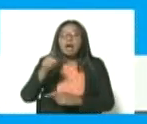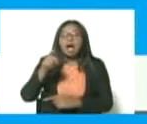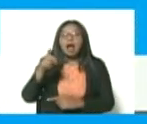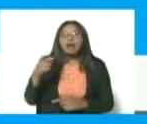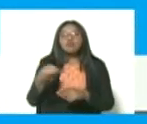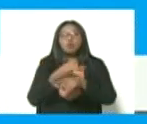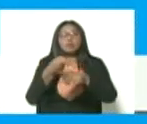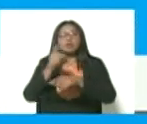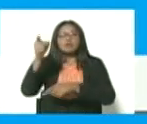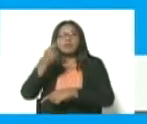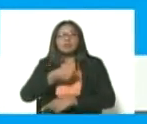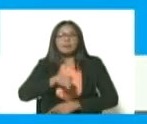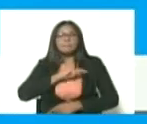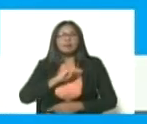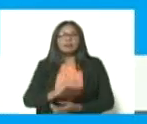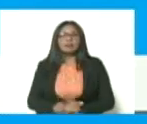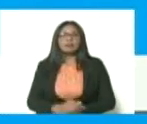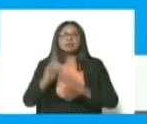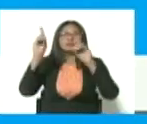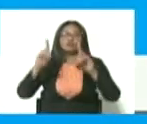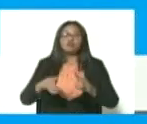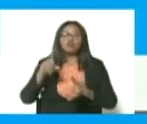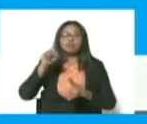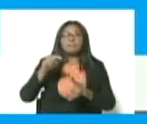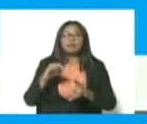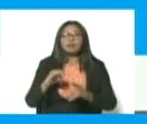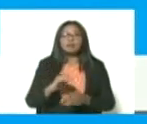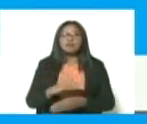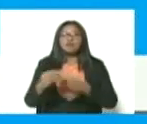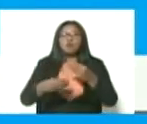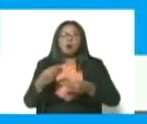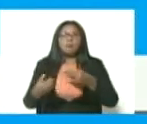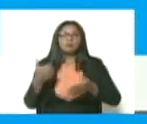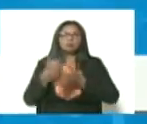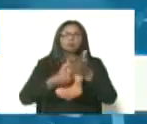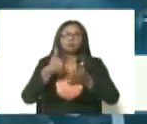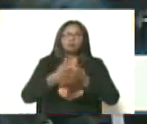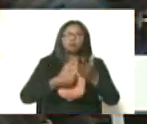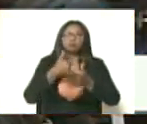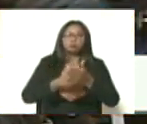falta. Y decisión para luchar contra el fascismo, de verdad.